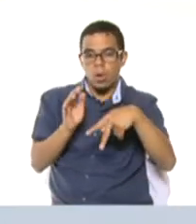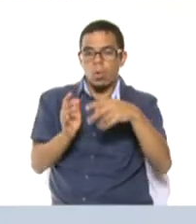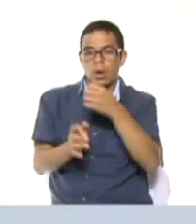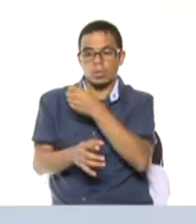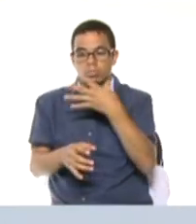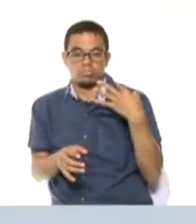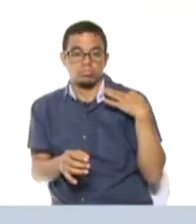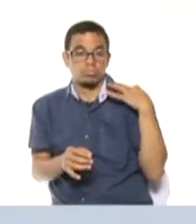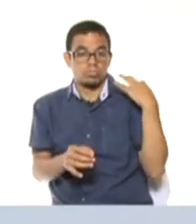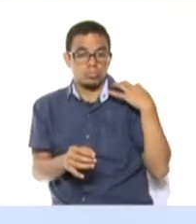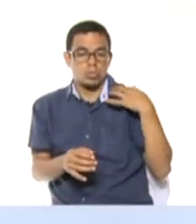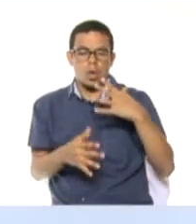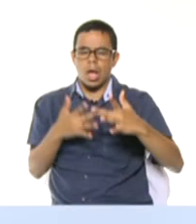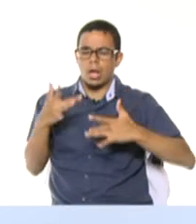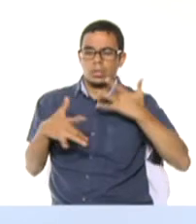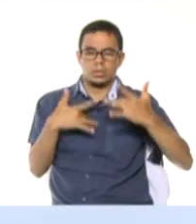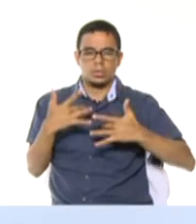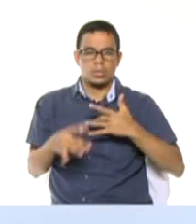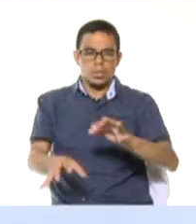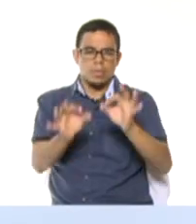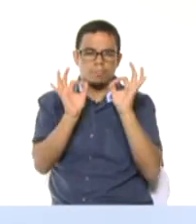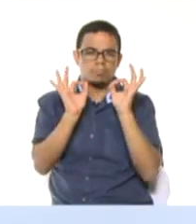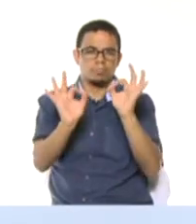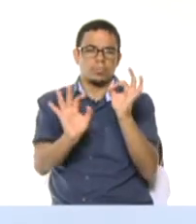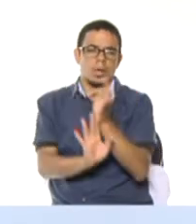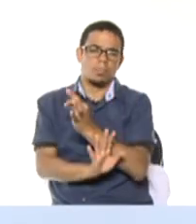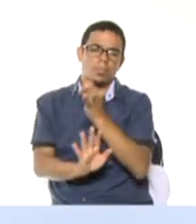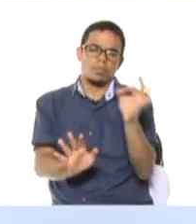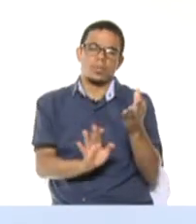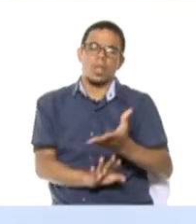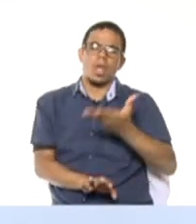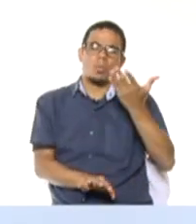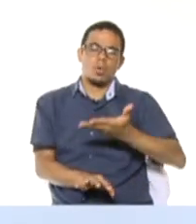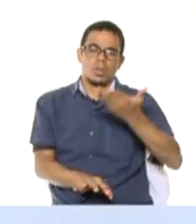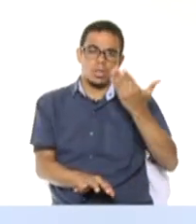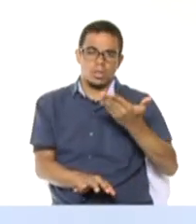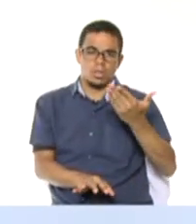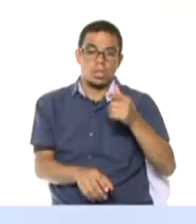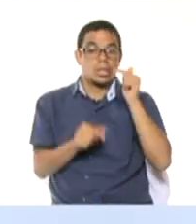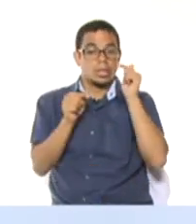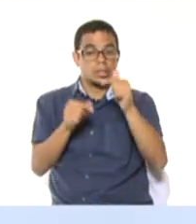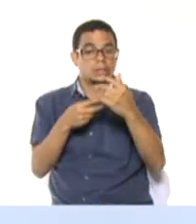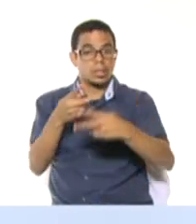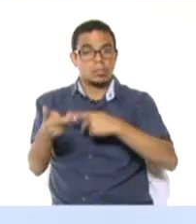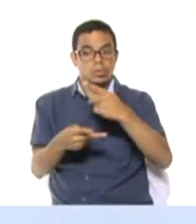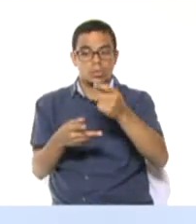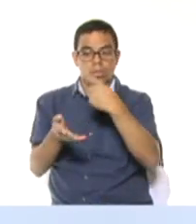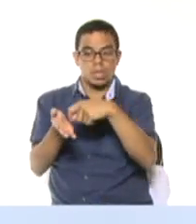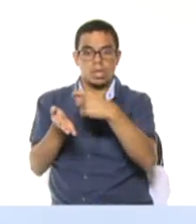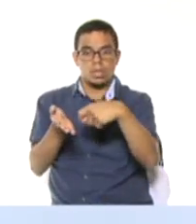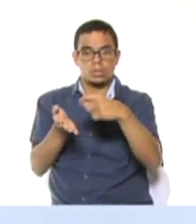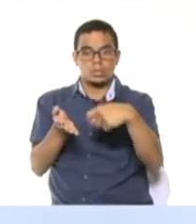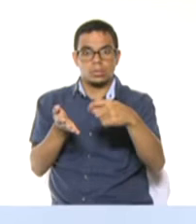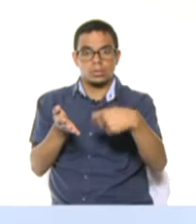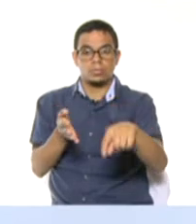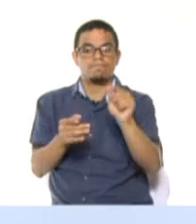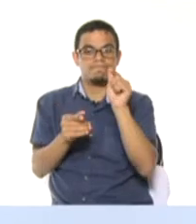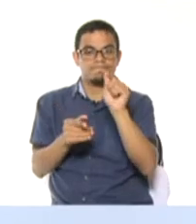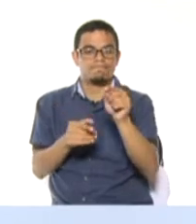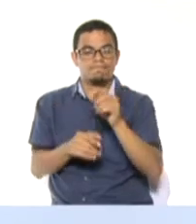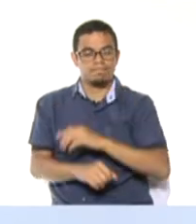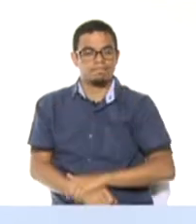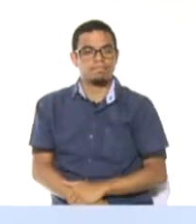primaria trabajaron actividades muy significativas e importantes, donde el proceso de la escritura está